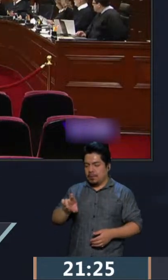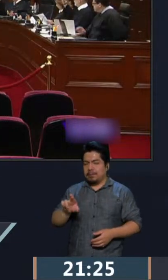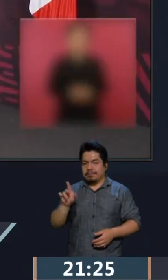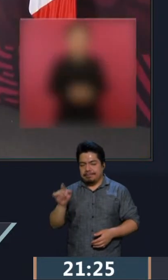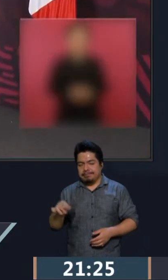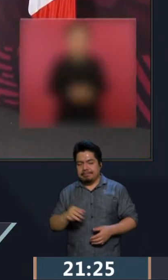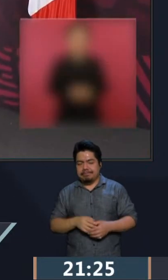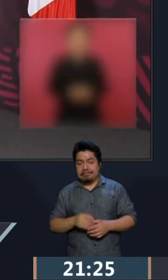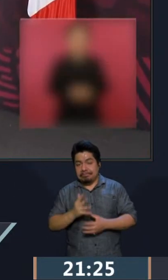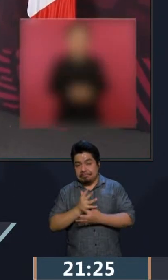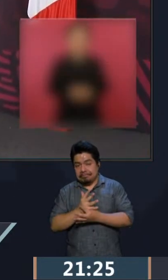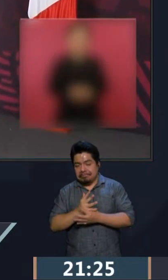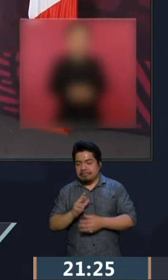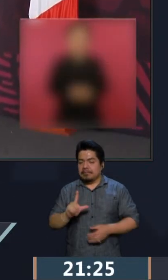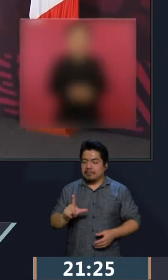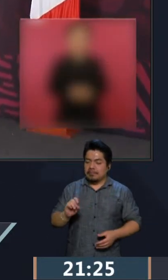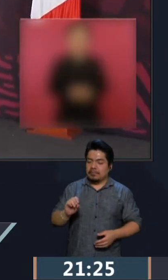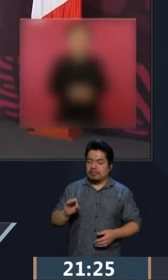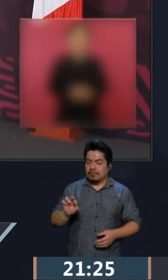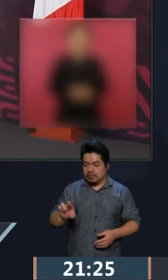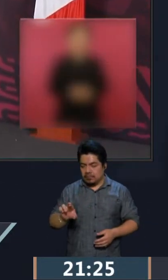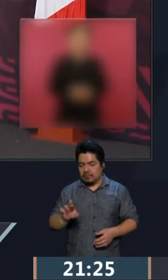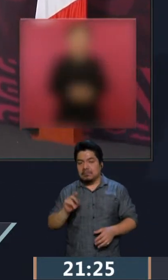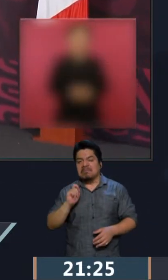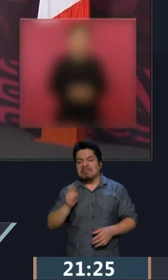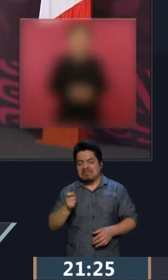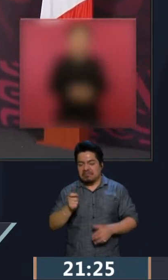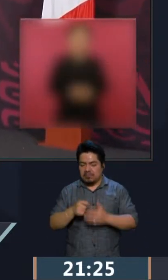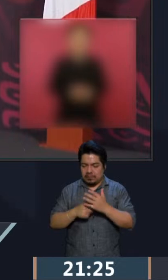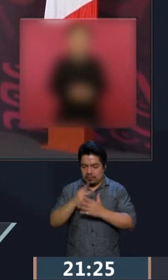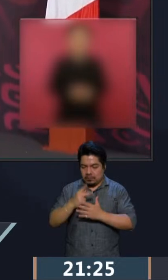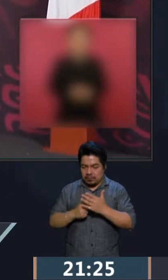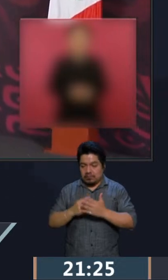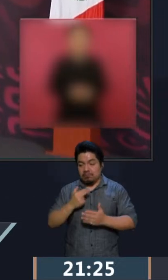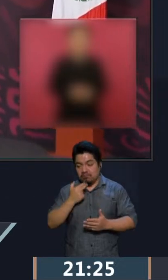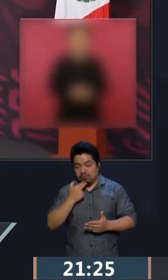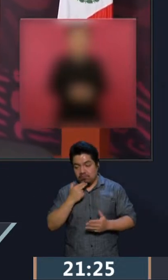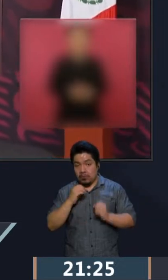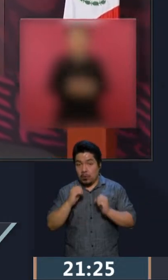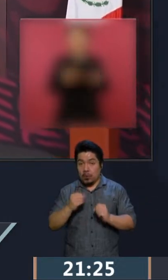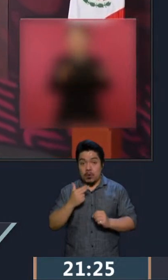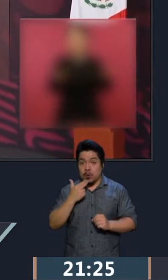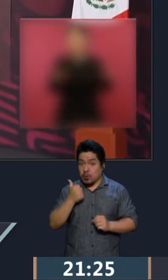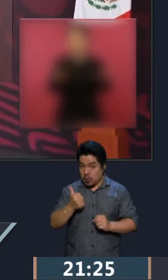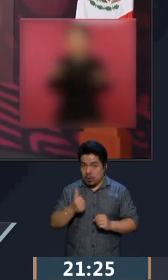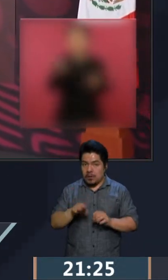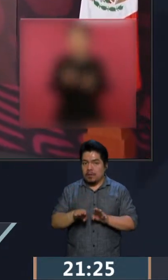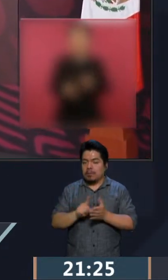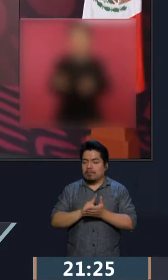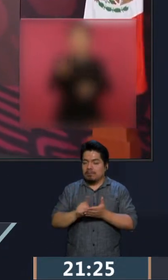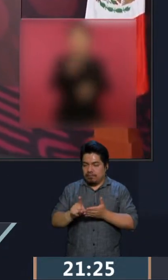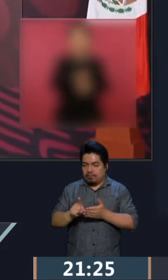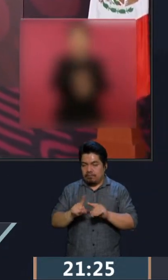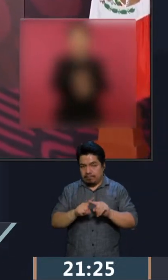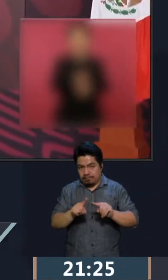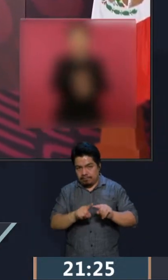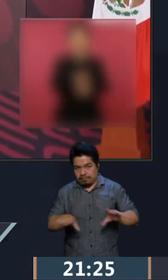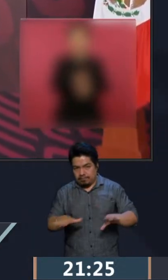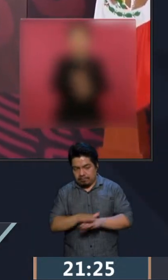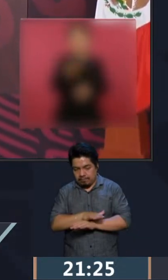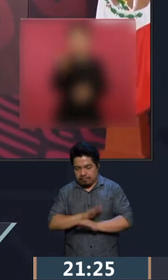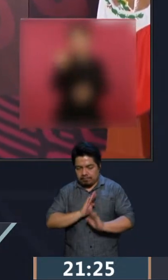y se puede definir como la estrategia de utilizar o no usar el derecho como un sustituto de los medios